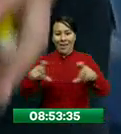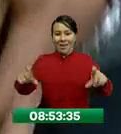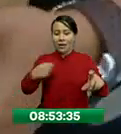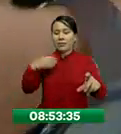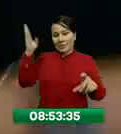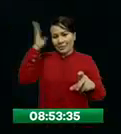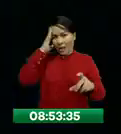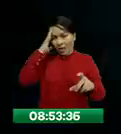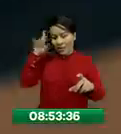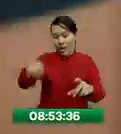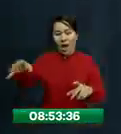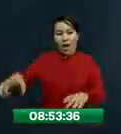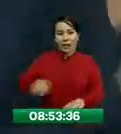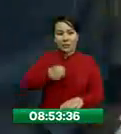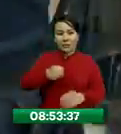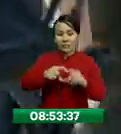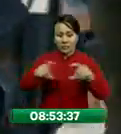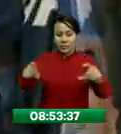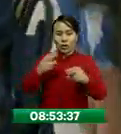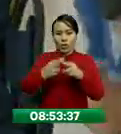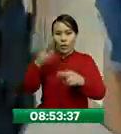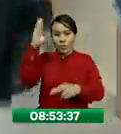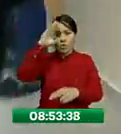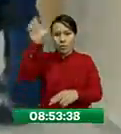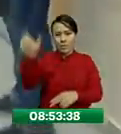Informó Adriana Méndez.